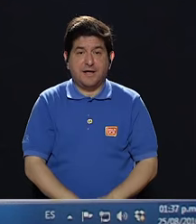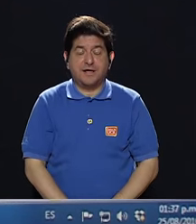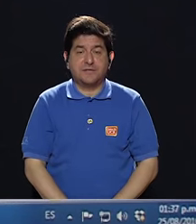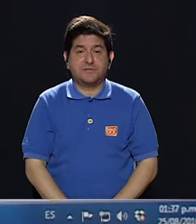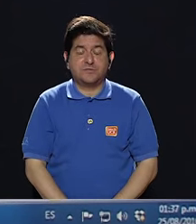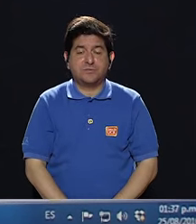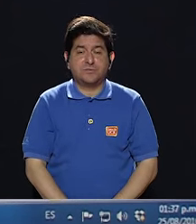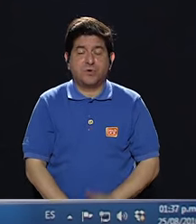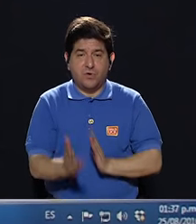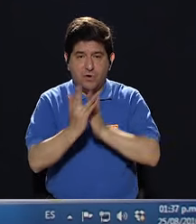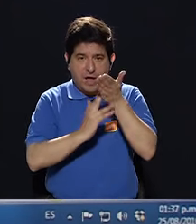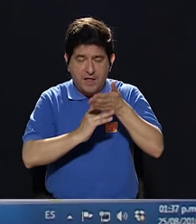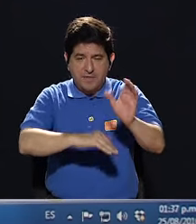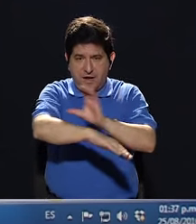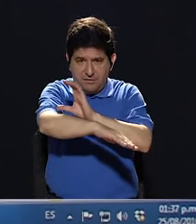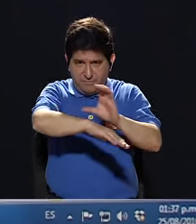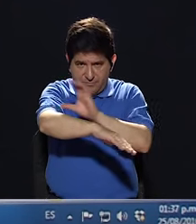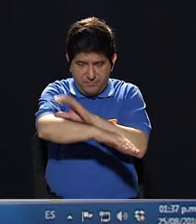es esta que nos llega